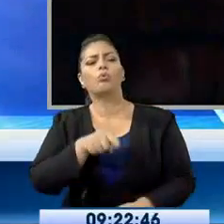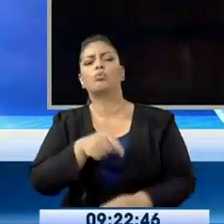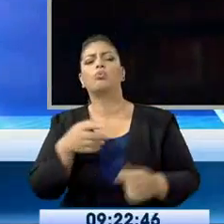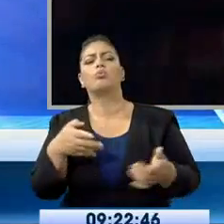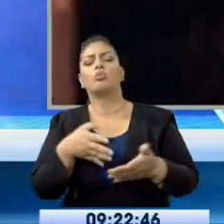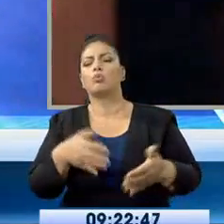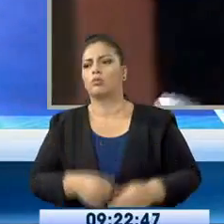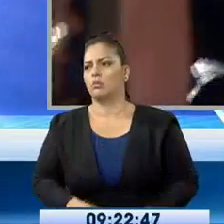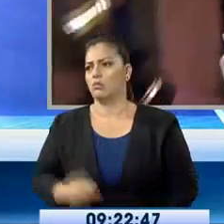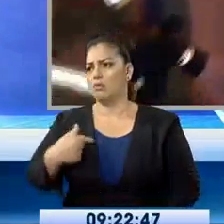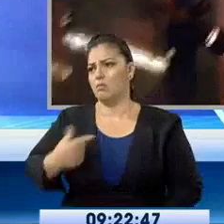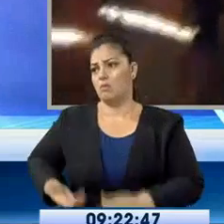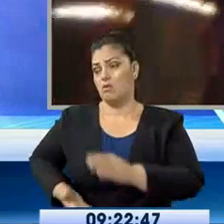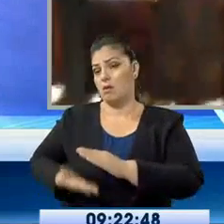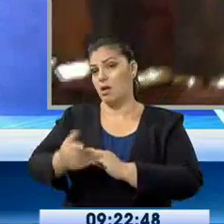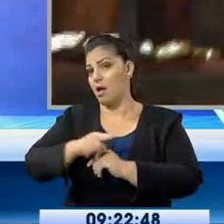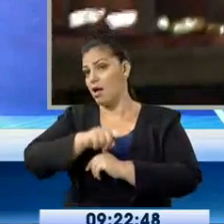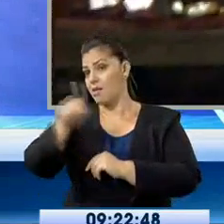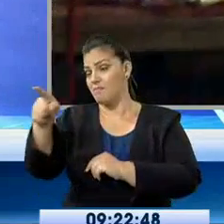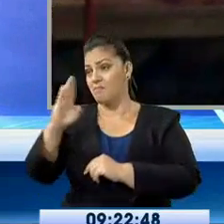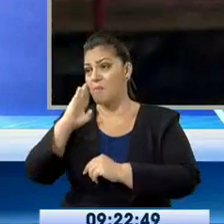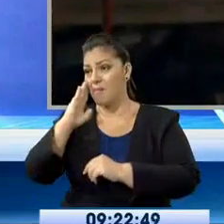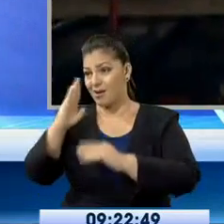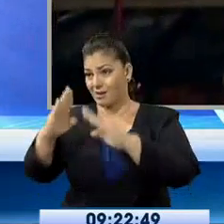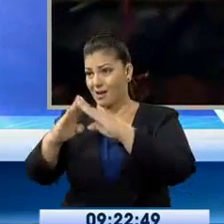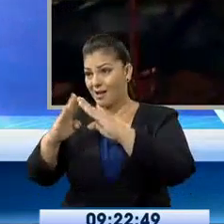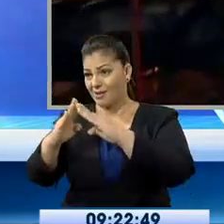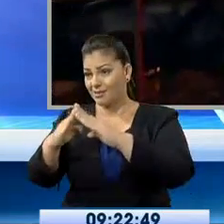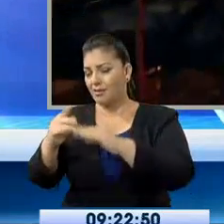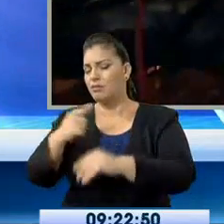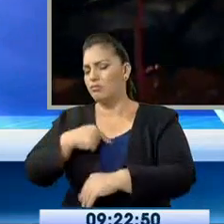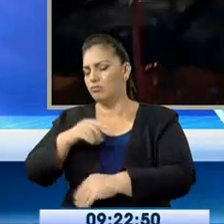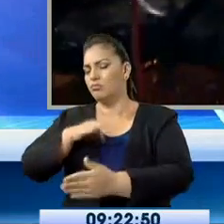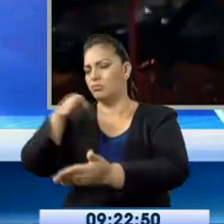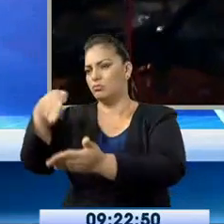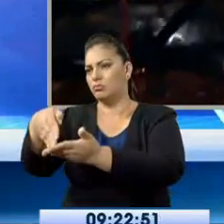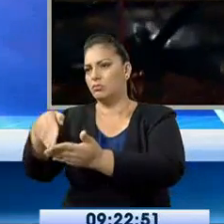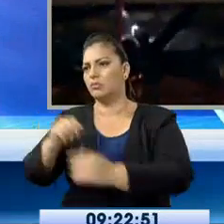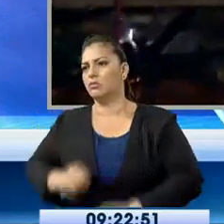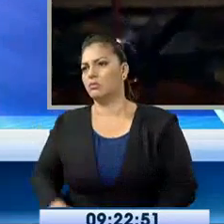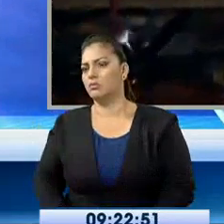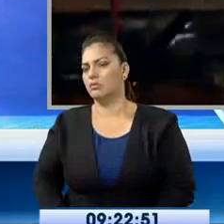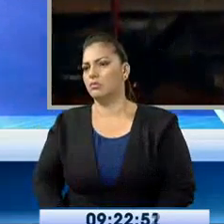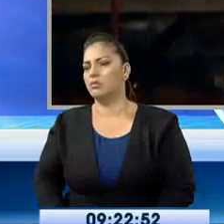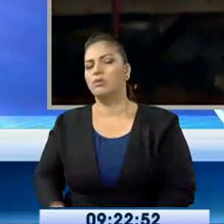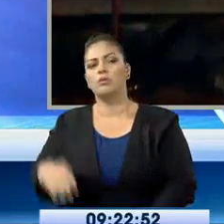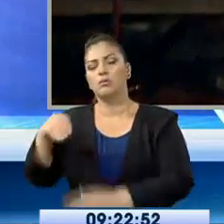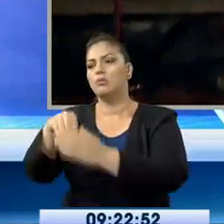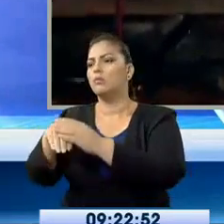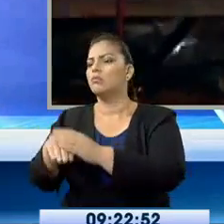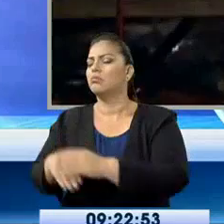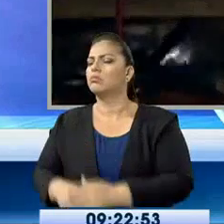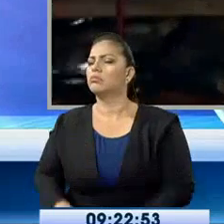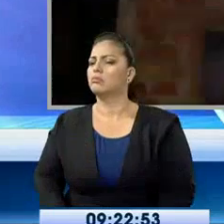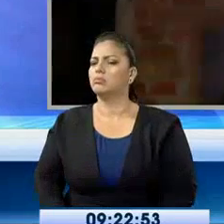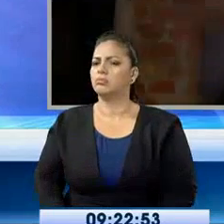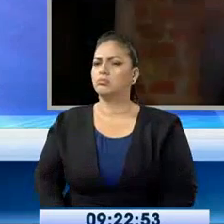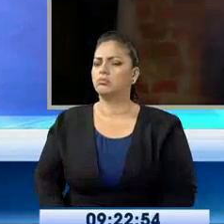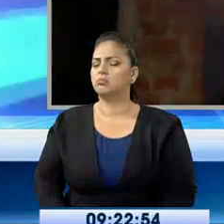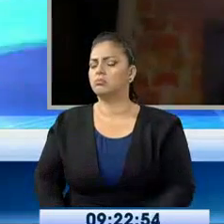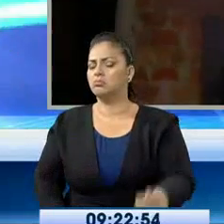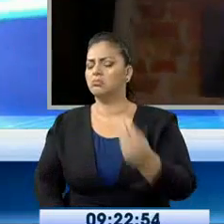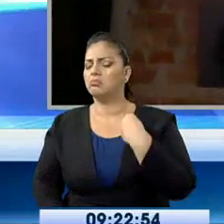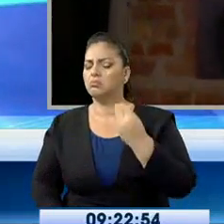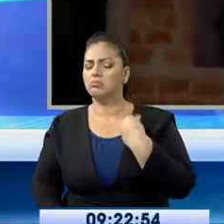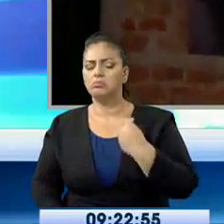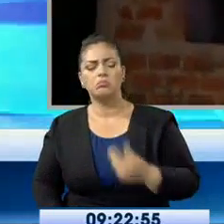Estaba abajo en la casa, en la otra casa de mi mamá. Y cuando le avisaron, usted vino corriendo. ¿Y qué fue lo que observó en ese momento? Vi solamente las